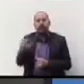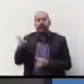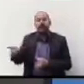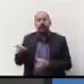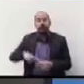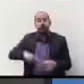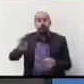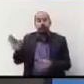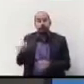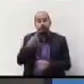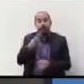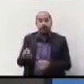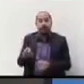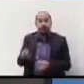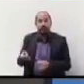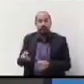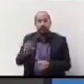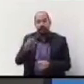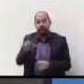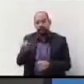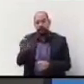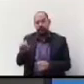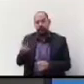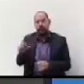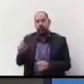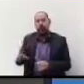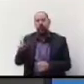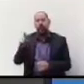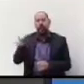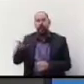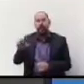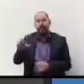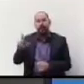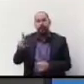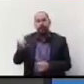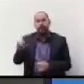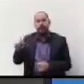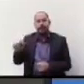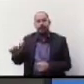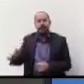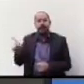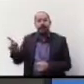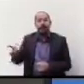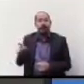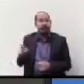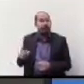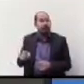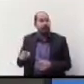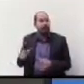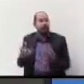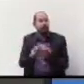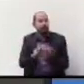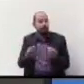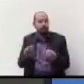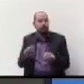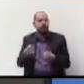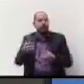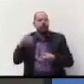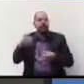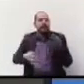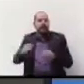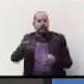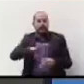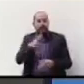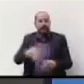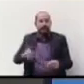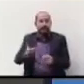federal. Erasmo Manuel N., el Paisa, asegurado en coordinación con la Fiscalía General del Estado, donde se detuvo a más de